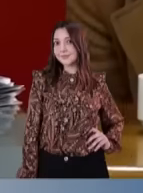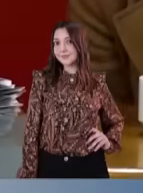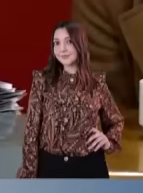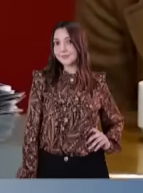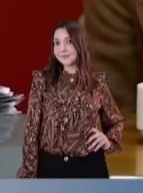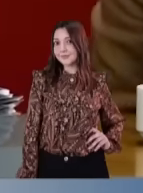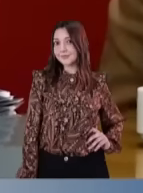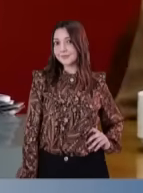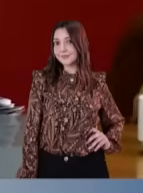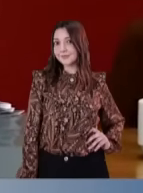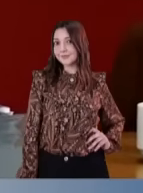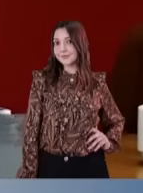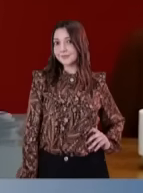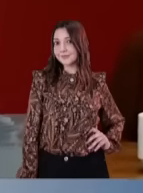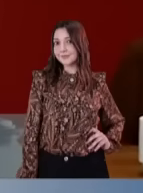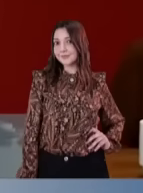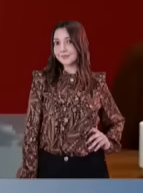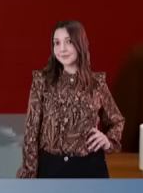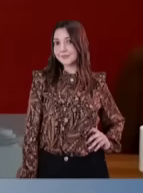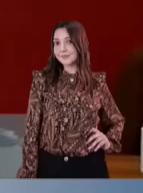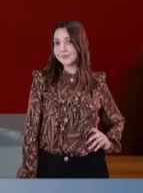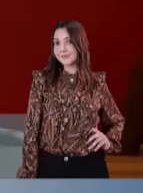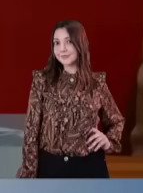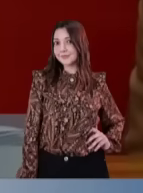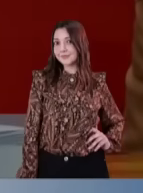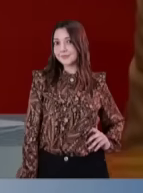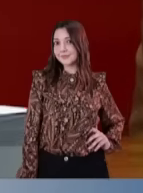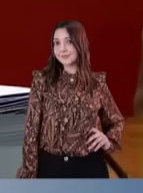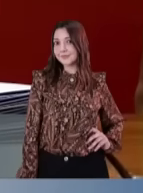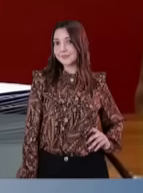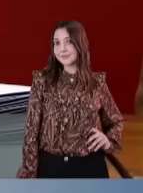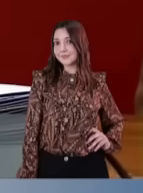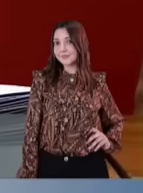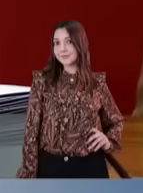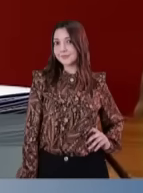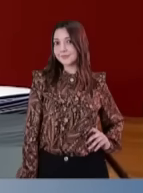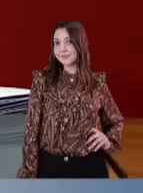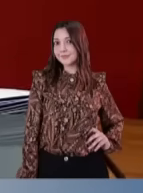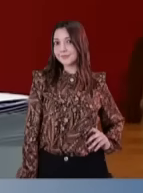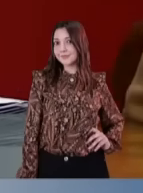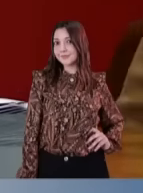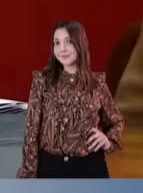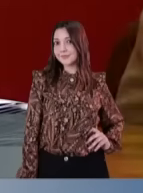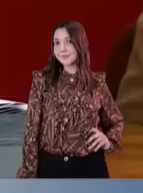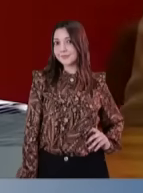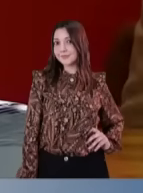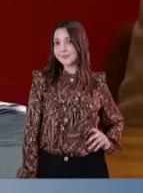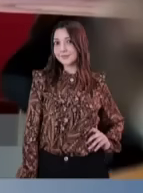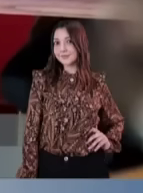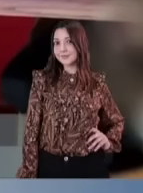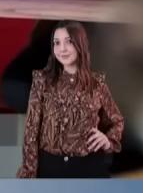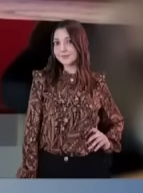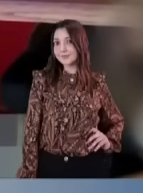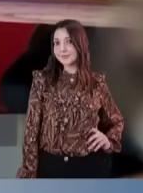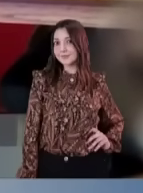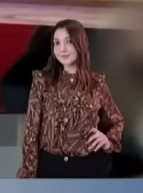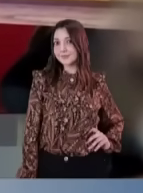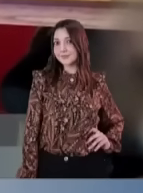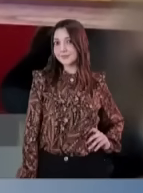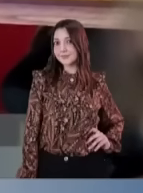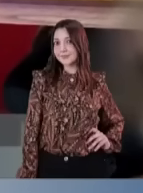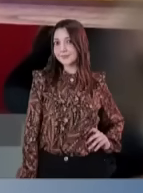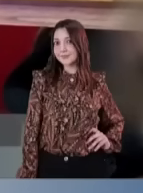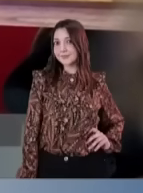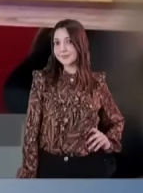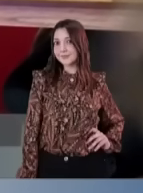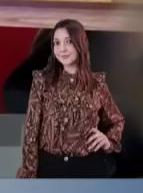nueva ministra de Salud? Bueno, están en pie las actividades todavía. Actividades del Ministerio de las Culturas, a las 11 de la mañana